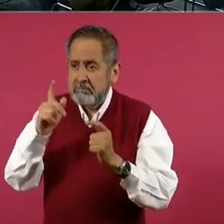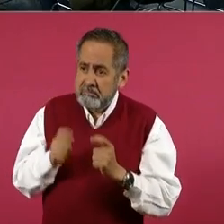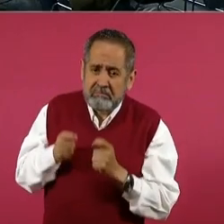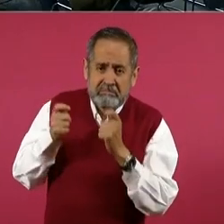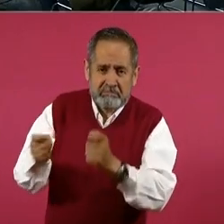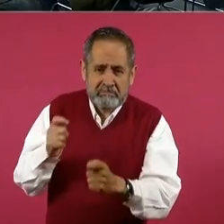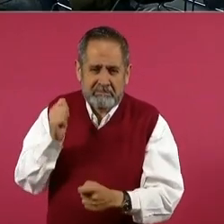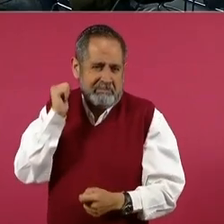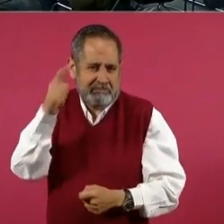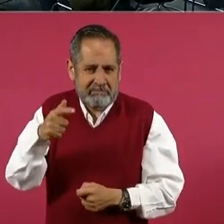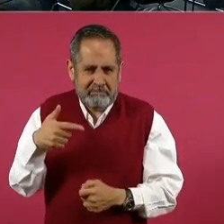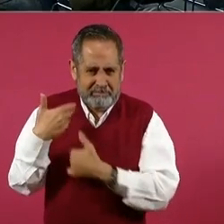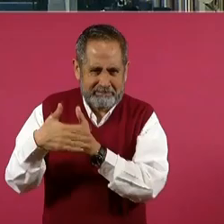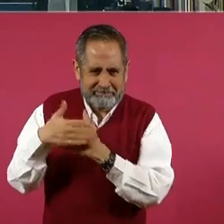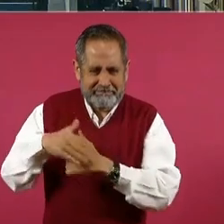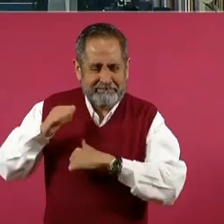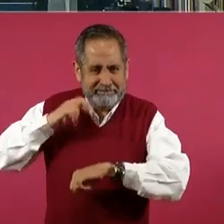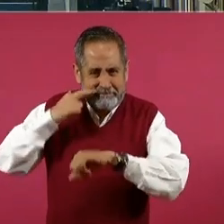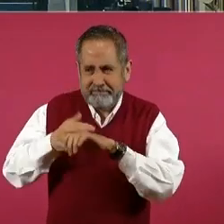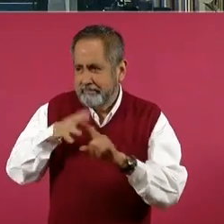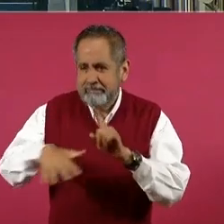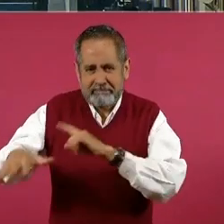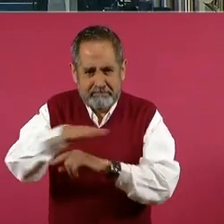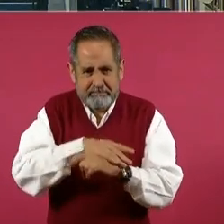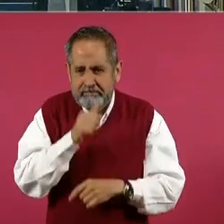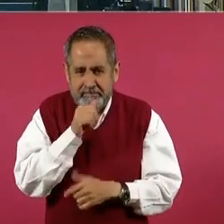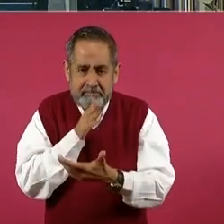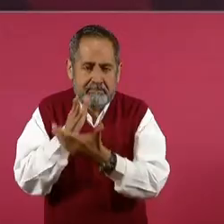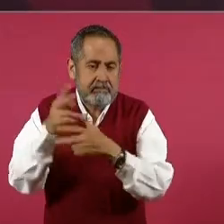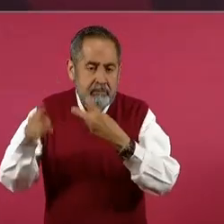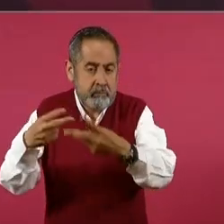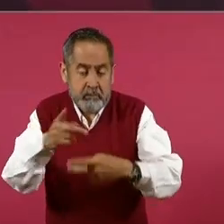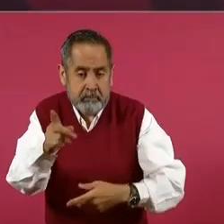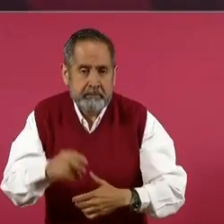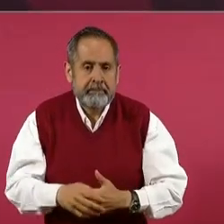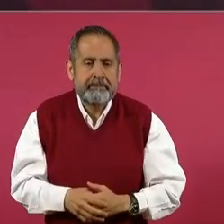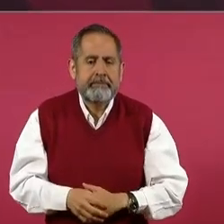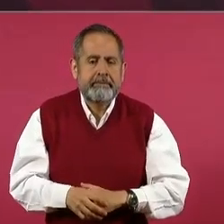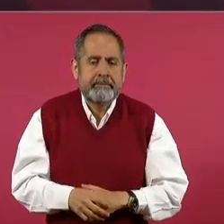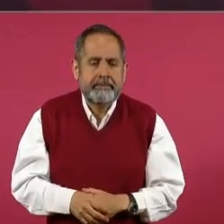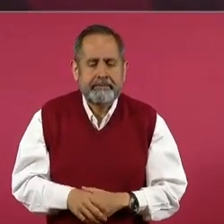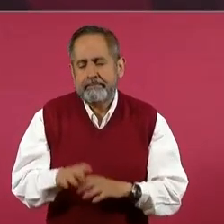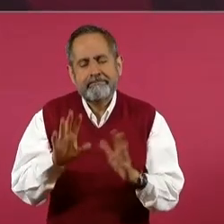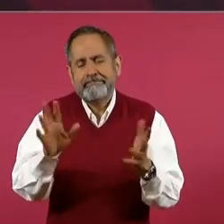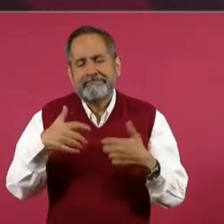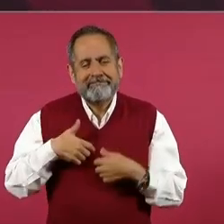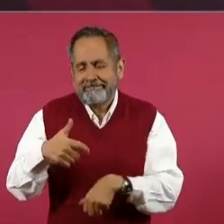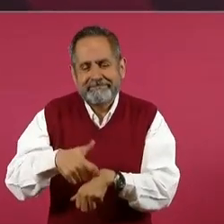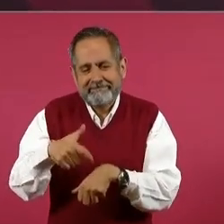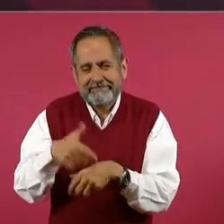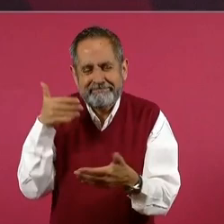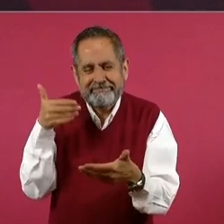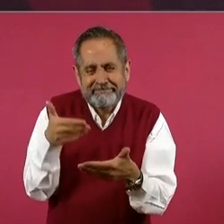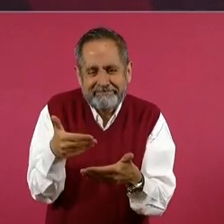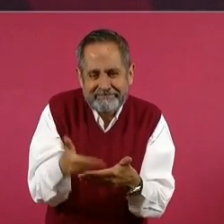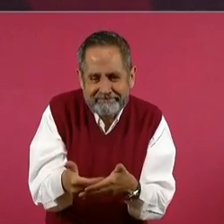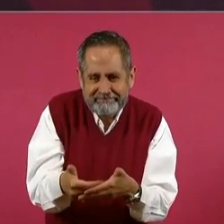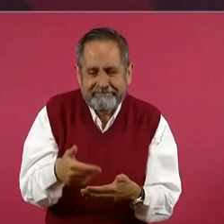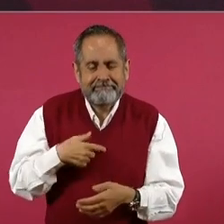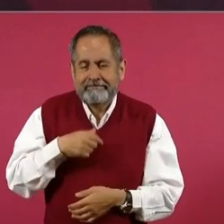estas obras a quienes se van a ver beneficiados con eso? Es que ya me queda poco tiempo, okay, y